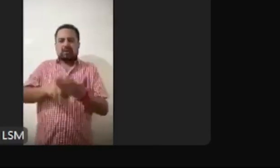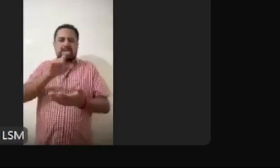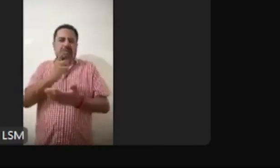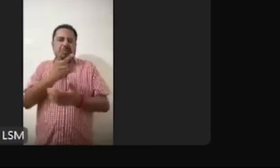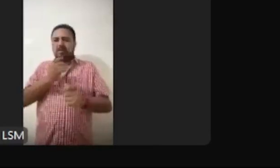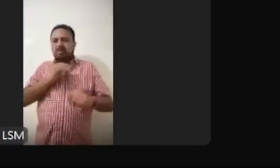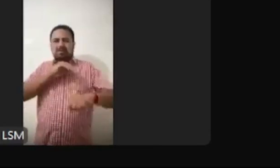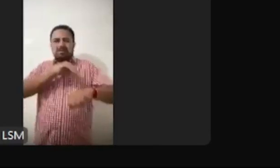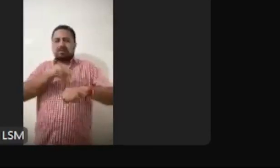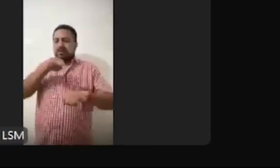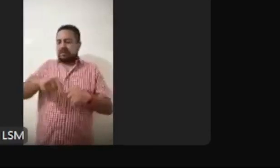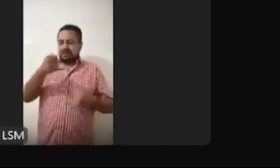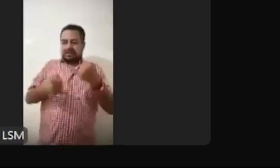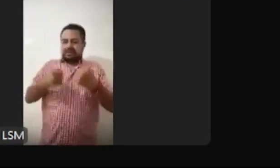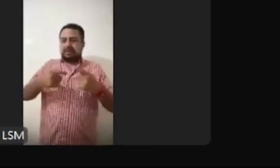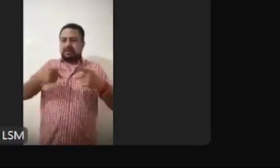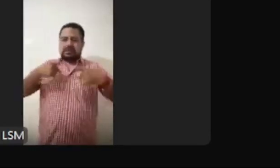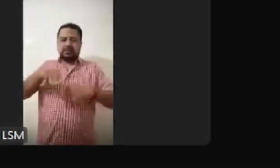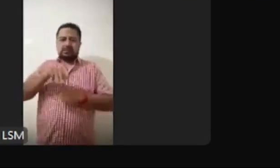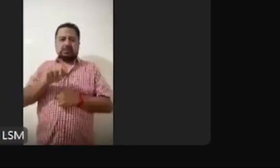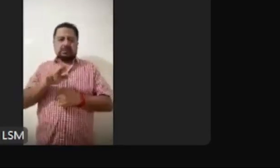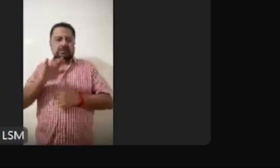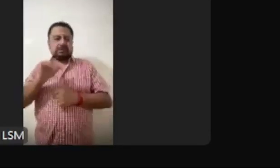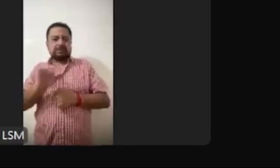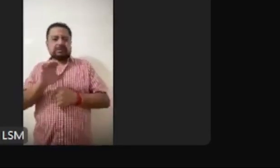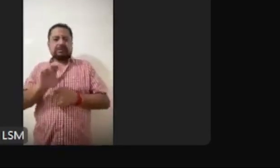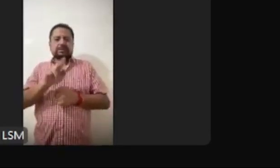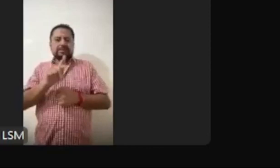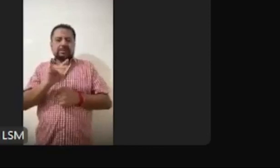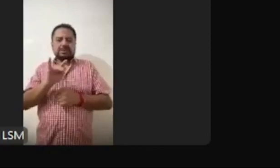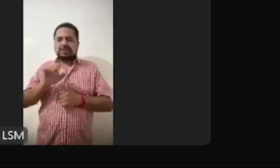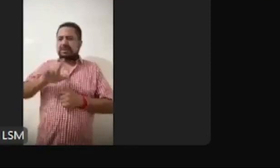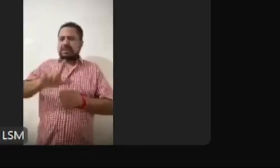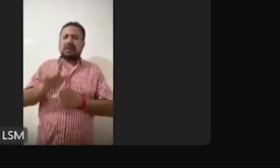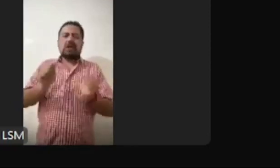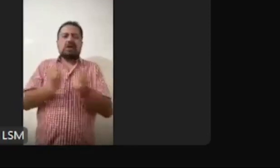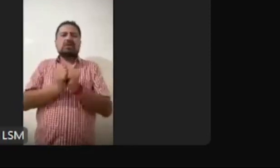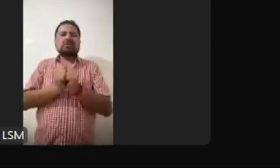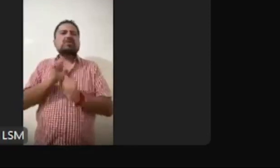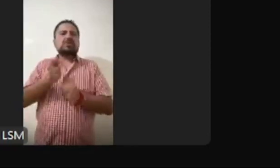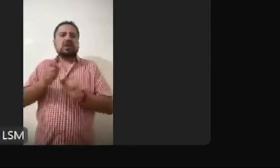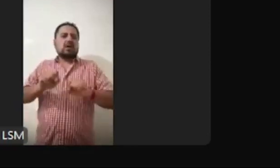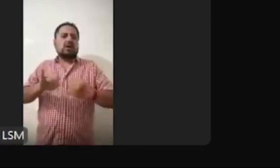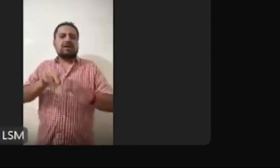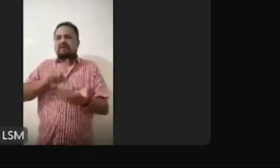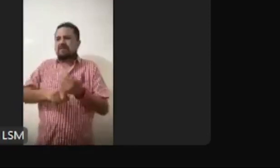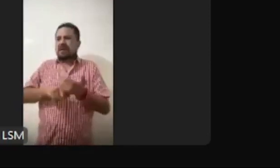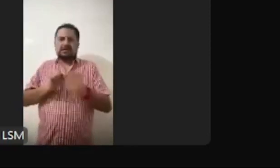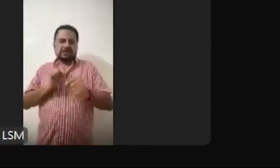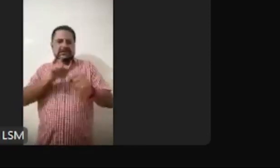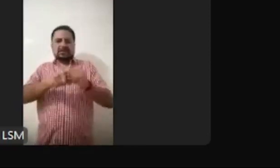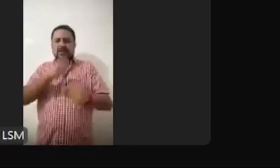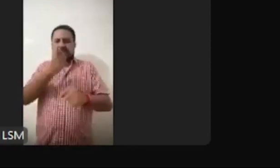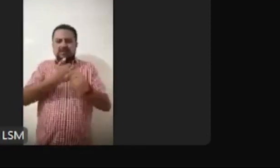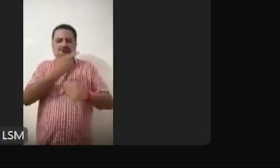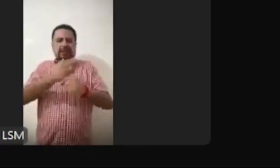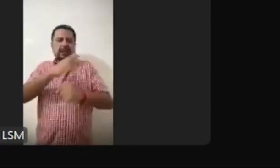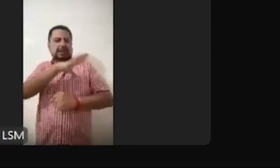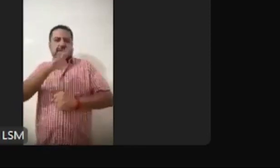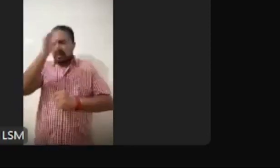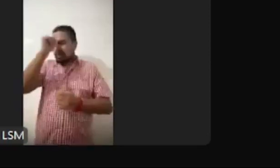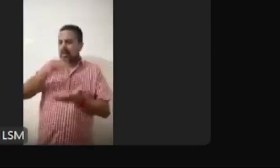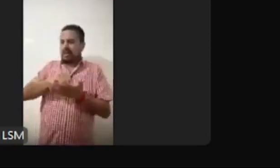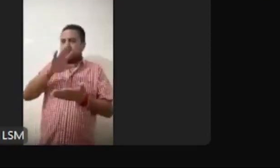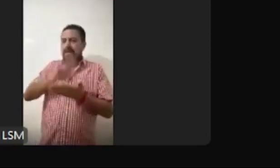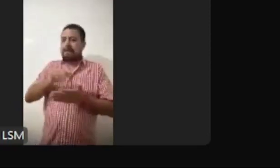este tribunal y la ciudadana María Cristal Labra Leonardo, quien fungió con la categoría de oficial de partes adscrita a la Secretaría General de Acuerdos de este órgano